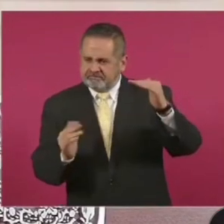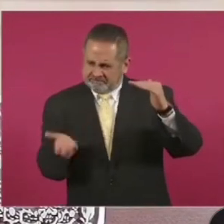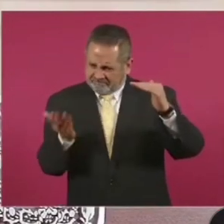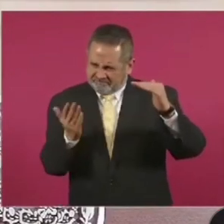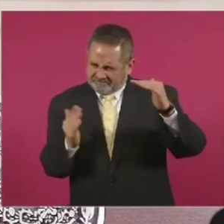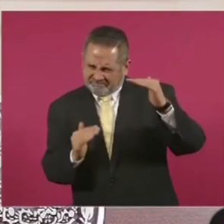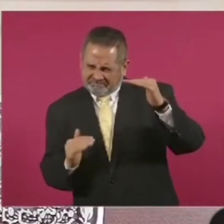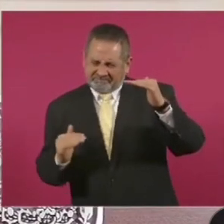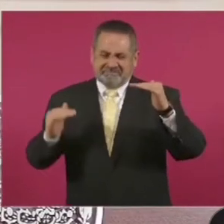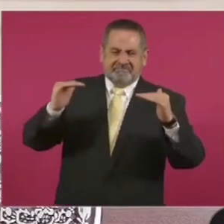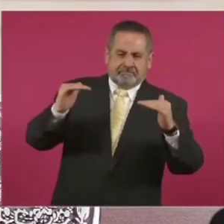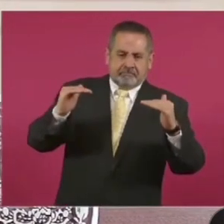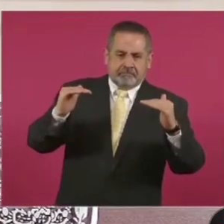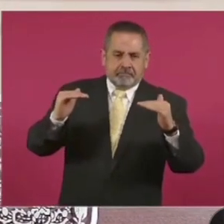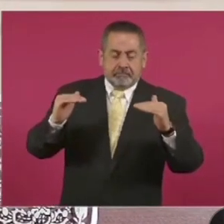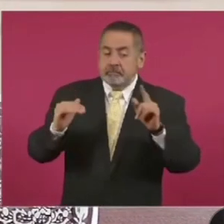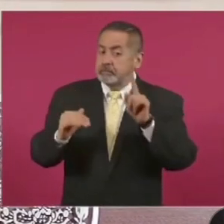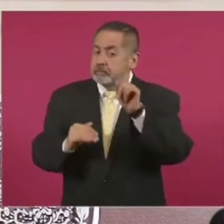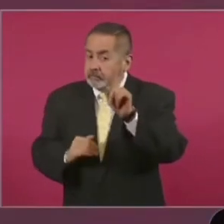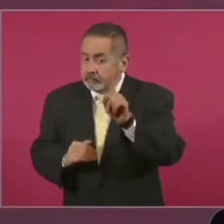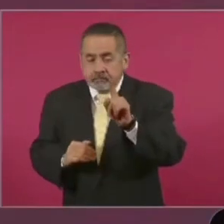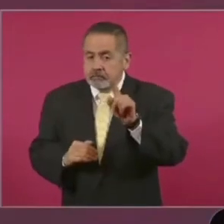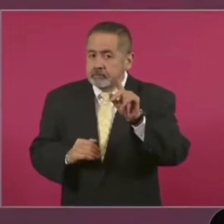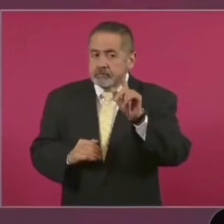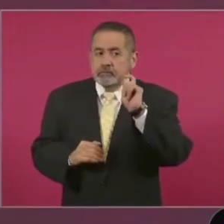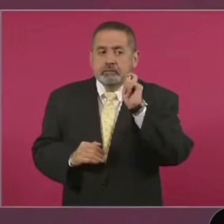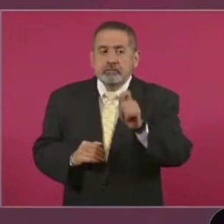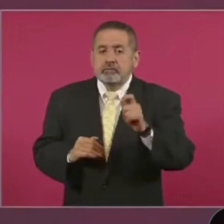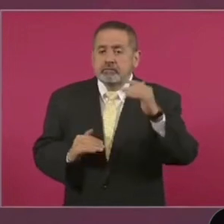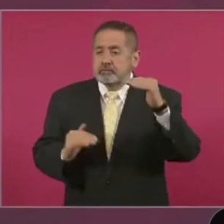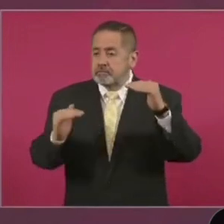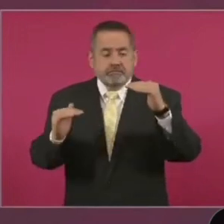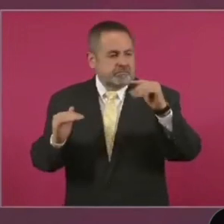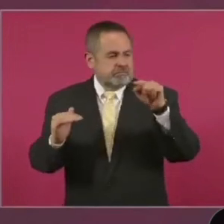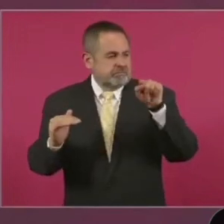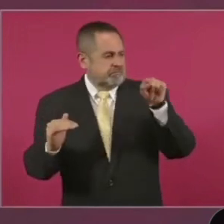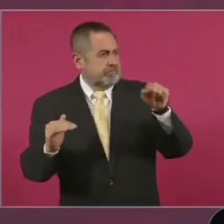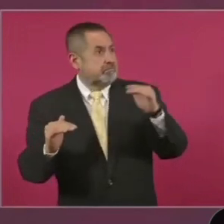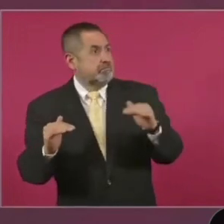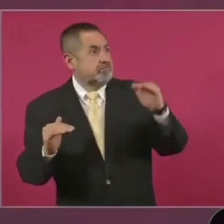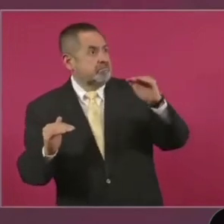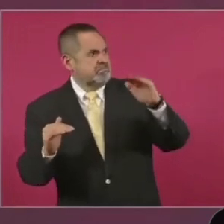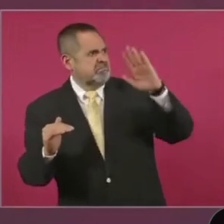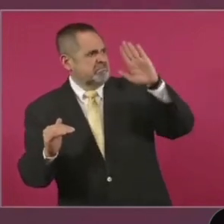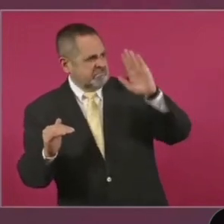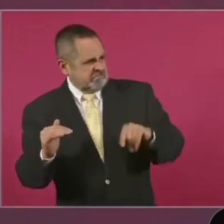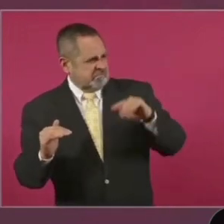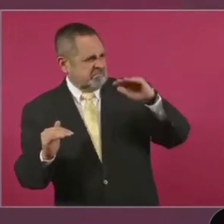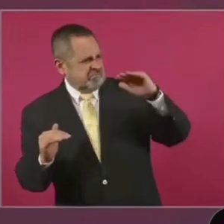lo que no significa abajo los de arriba.